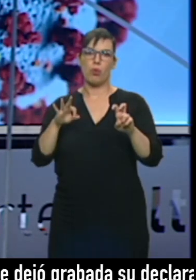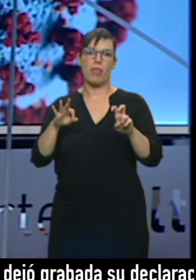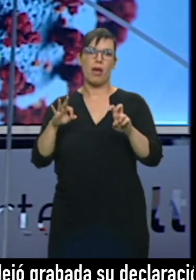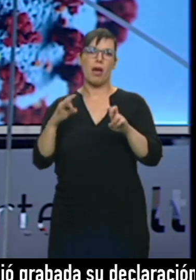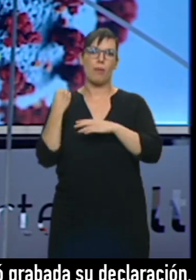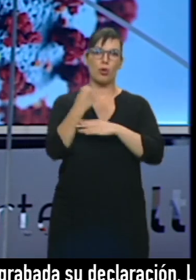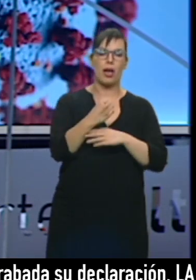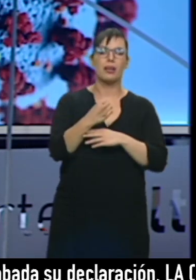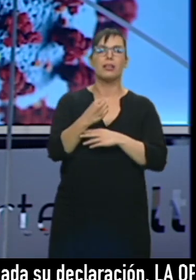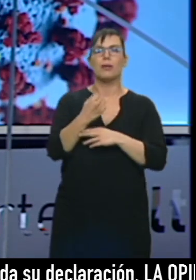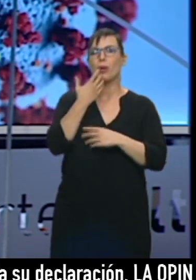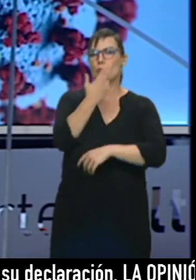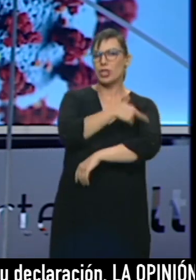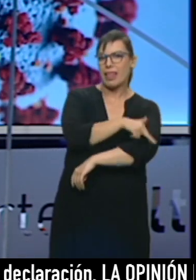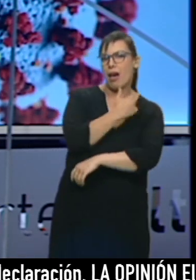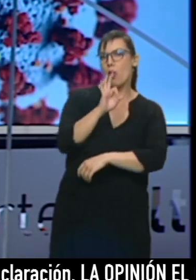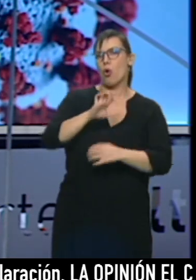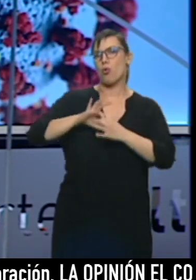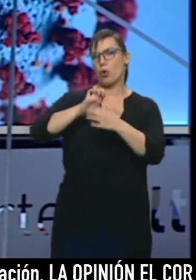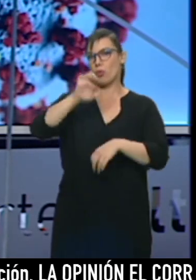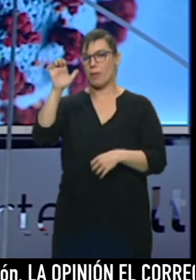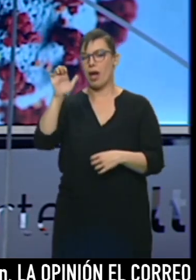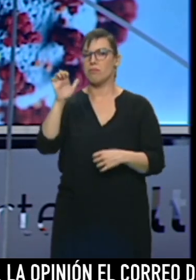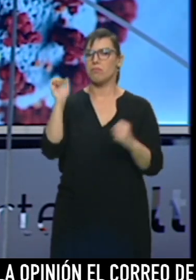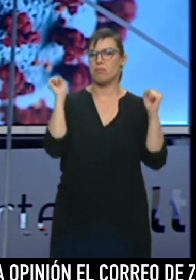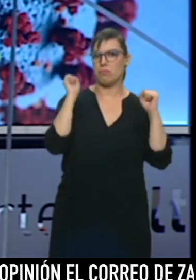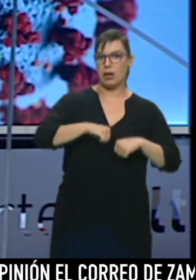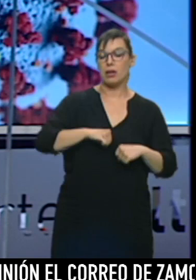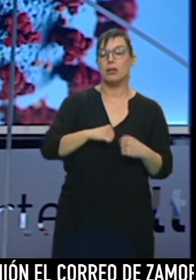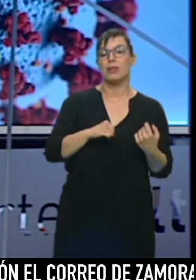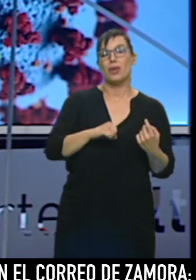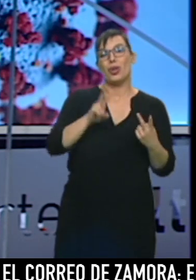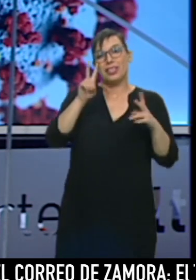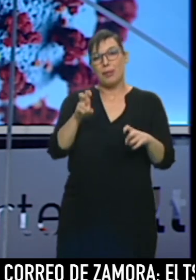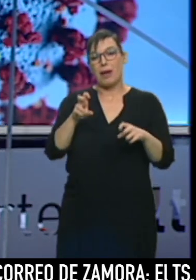Unión Europea. Resulta algo más complicado que apoye las propuestas sociales y económicas.